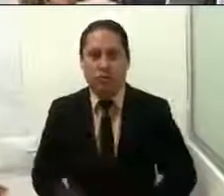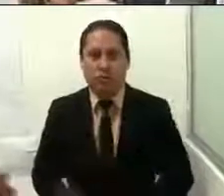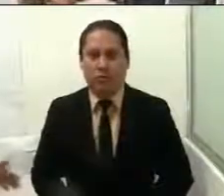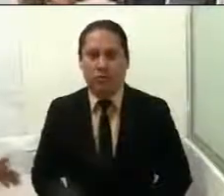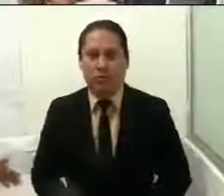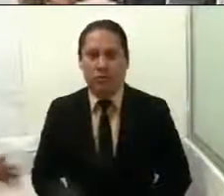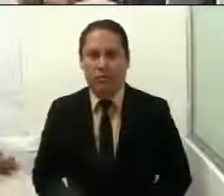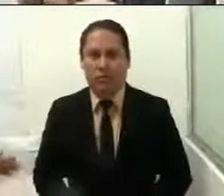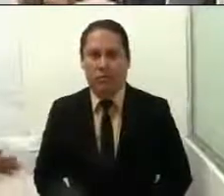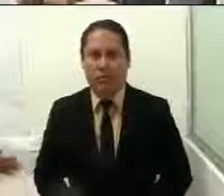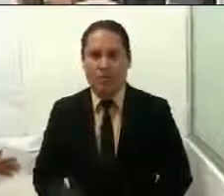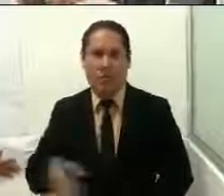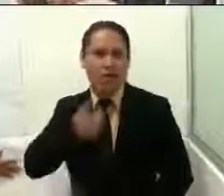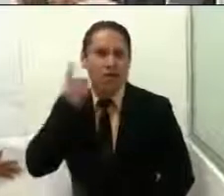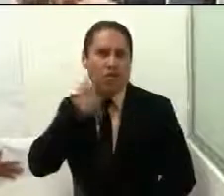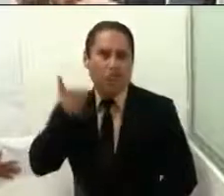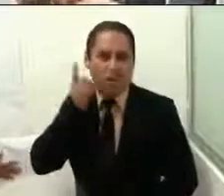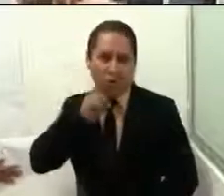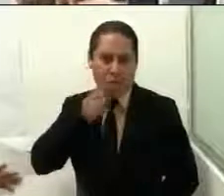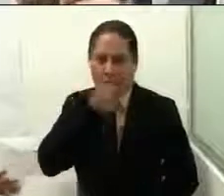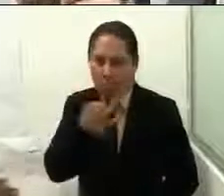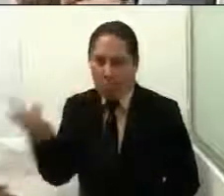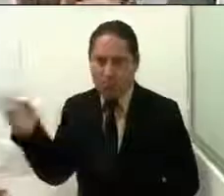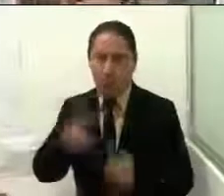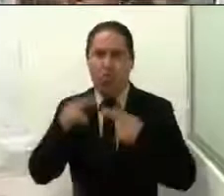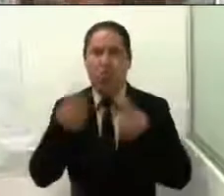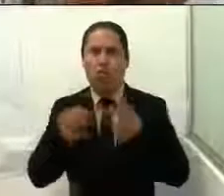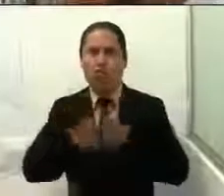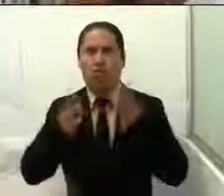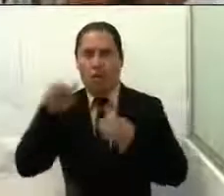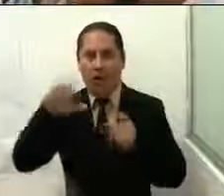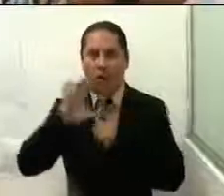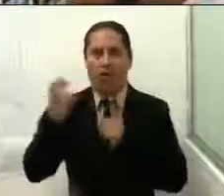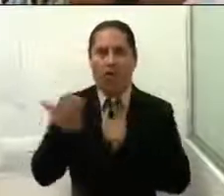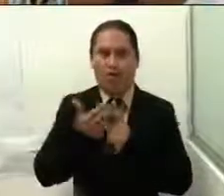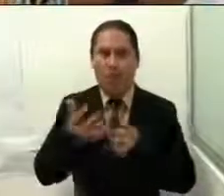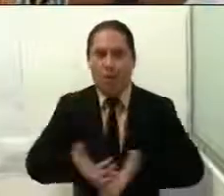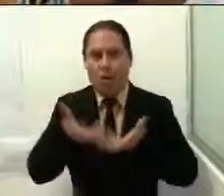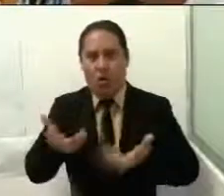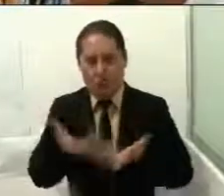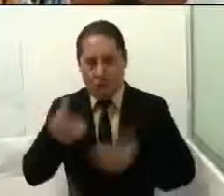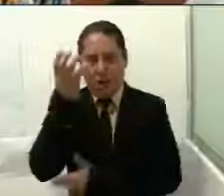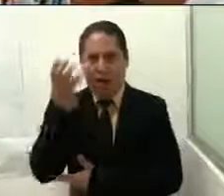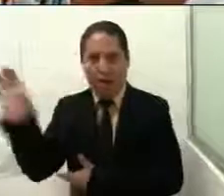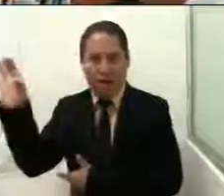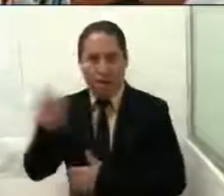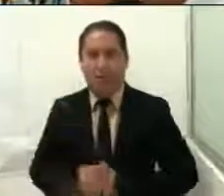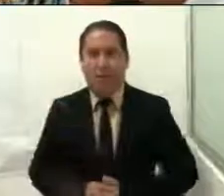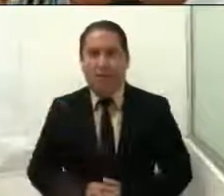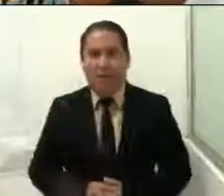señoras y señores legisladores se abre la reunión de trabajo de esta comisión de agricultura solicitó la diputada